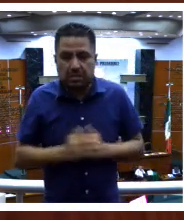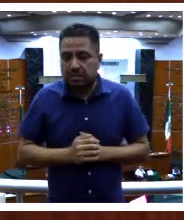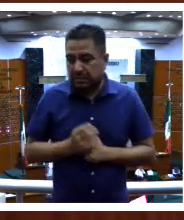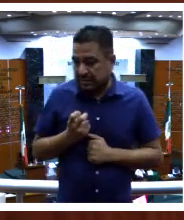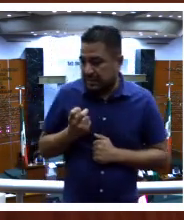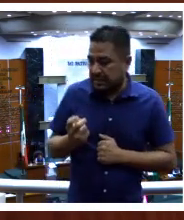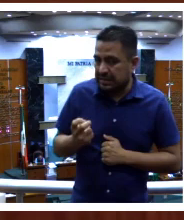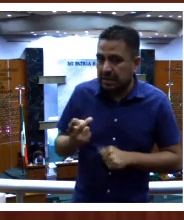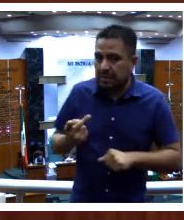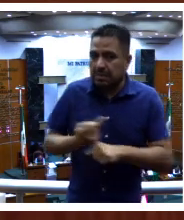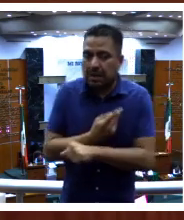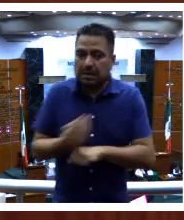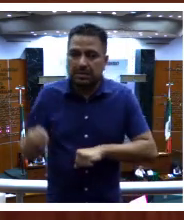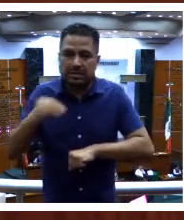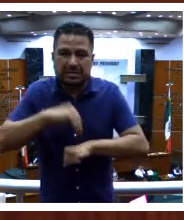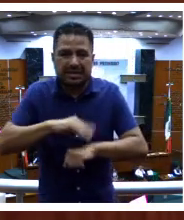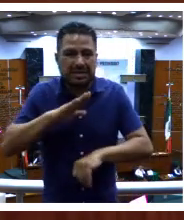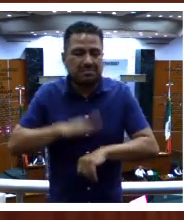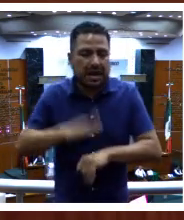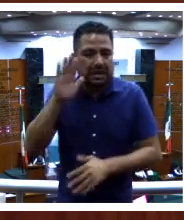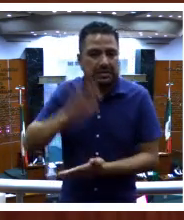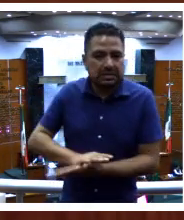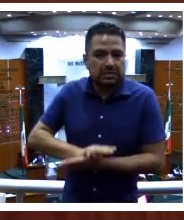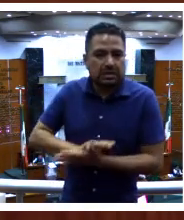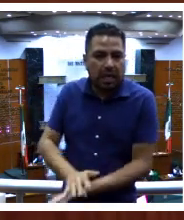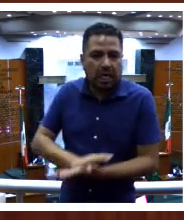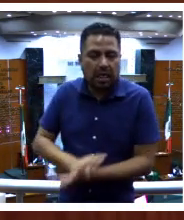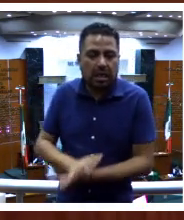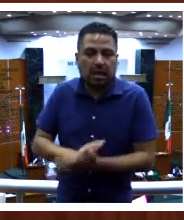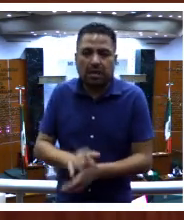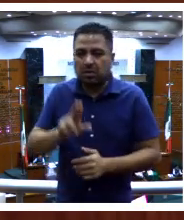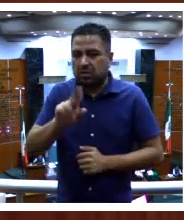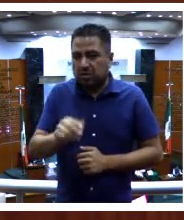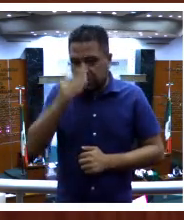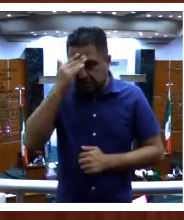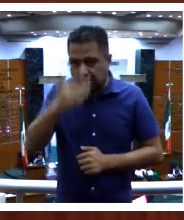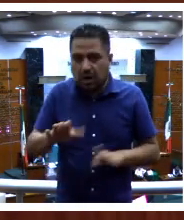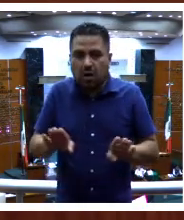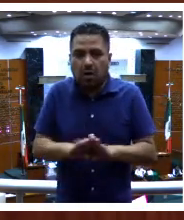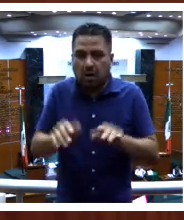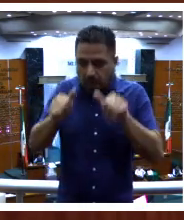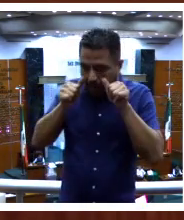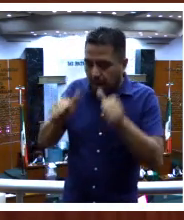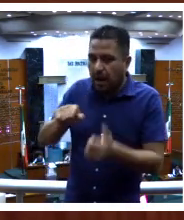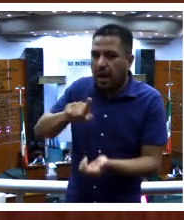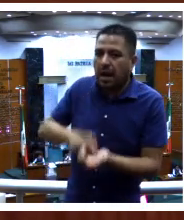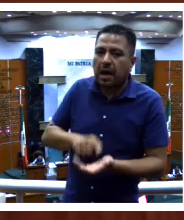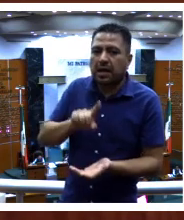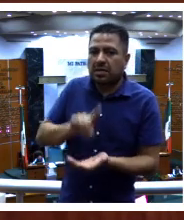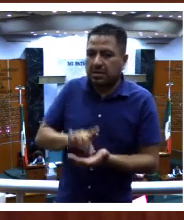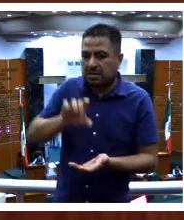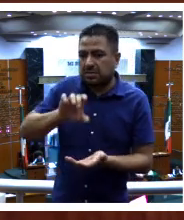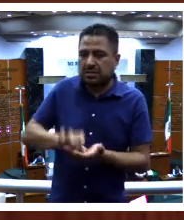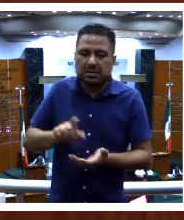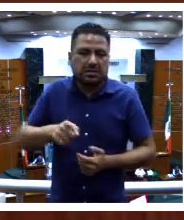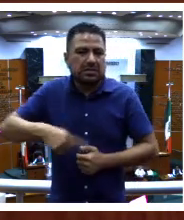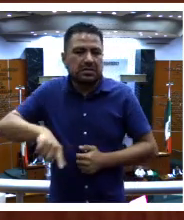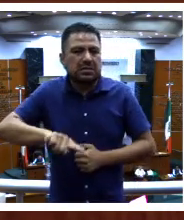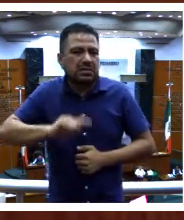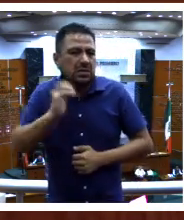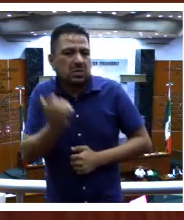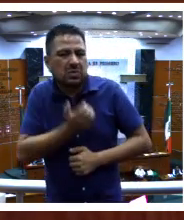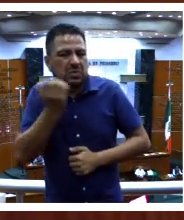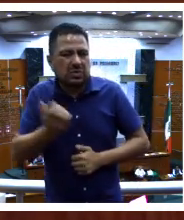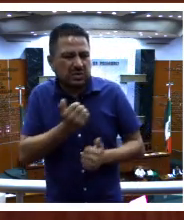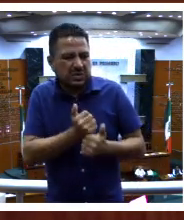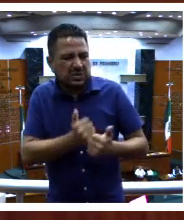Esto ocasiona prácticas de discriminación, pues al no saber cómo tratar sus discapacidades se les suele aislar